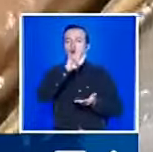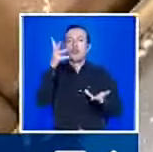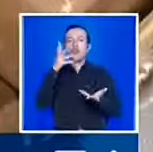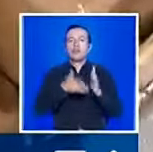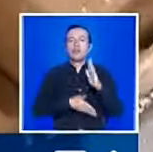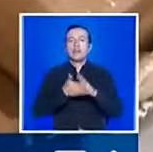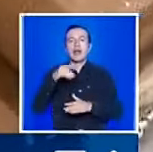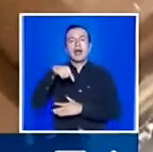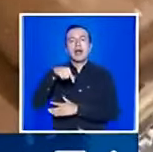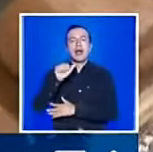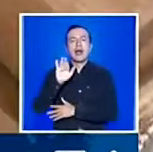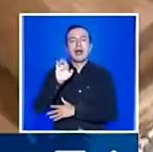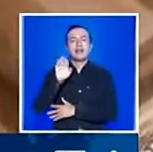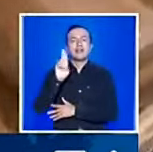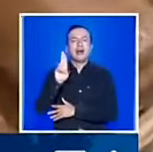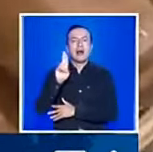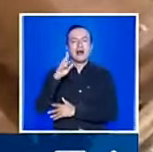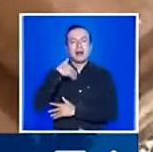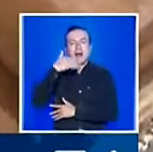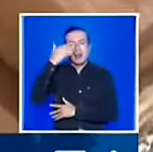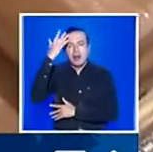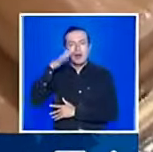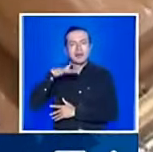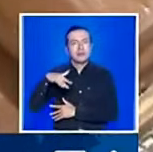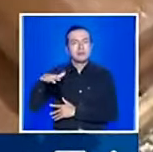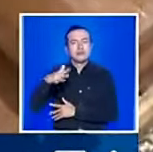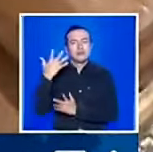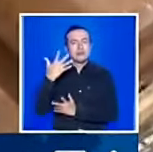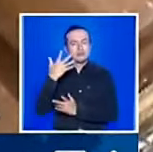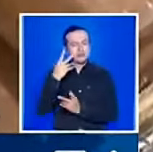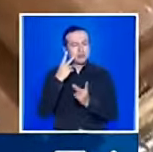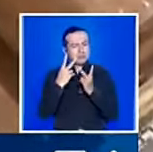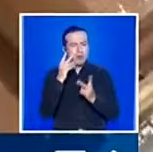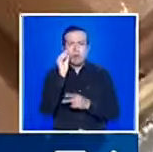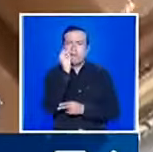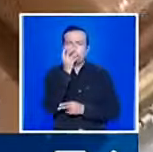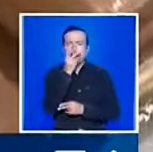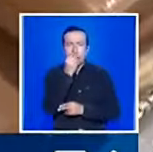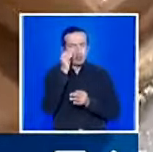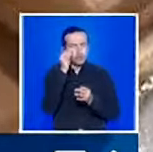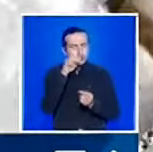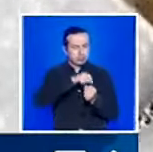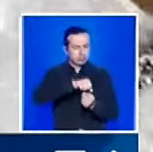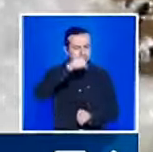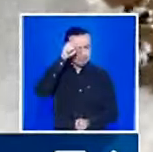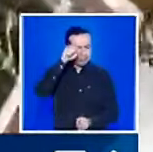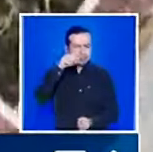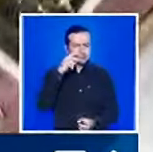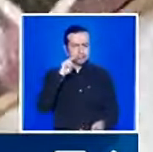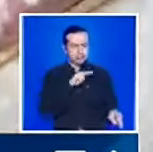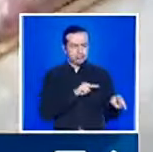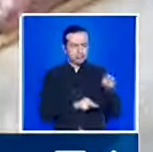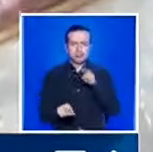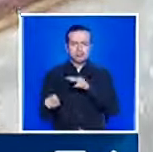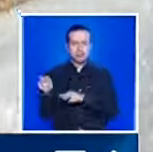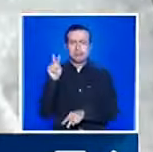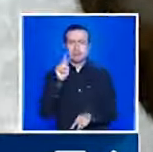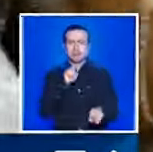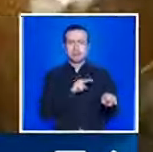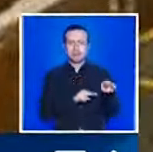La cocaína, 386 kilos, fue encontrada entre flores de exportación al país asiático. Los videos grabados por el sistema